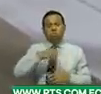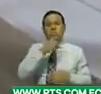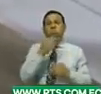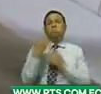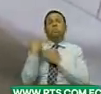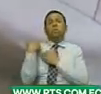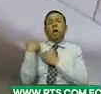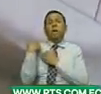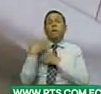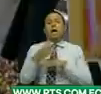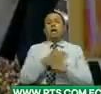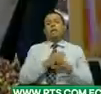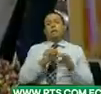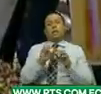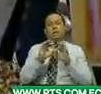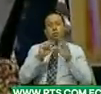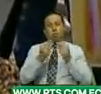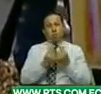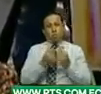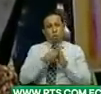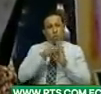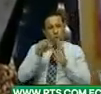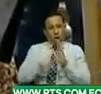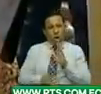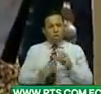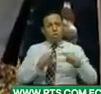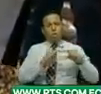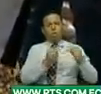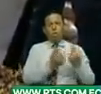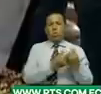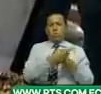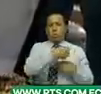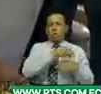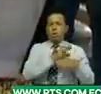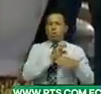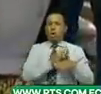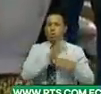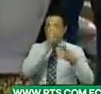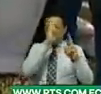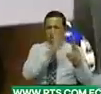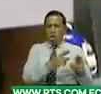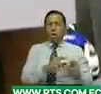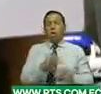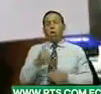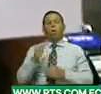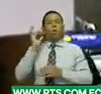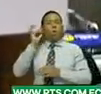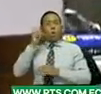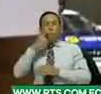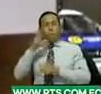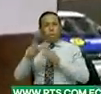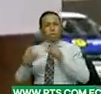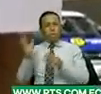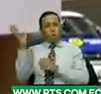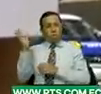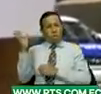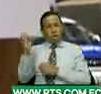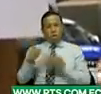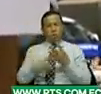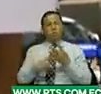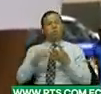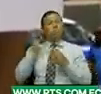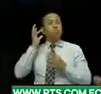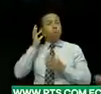Federación Nacional de Abogados, el Movimiento Ecuador con Dignidad, Frente de Defensas de Jubilados, Mujeres contra la Violencia, Movimiento